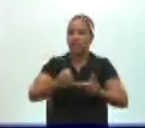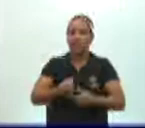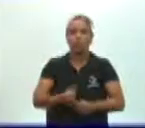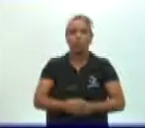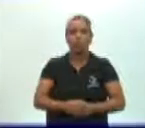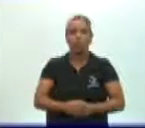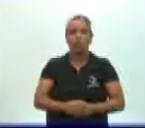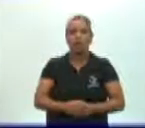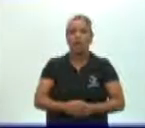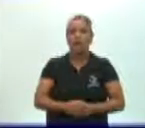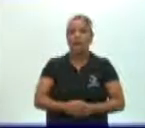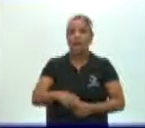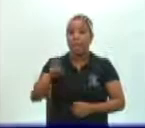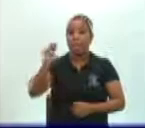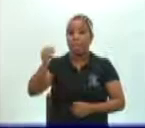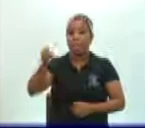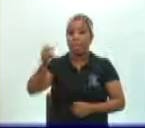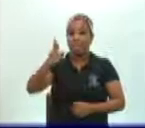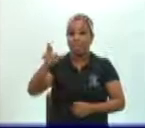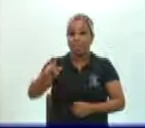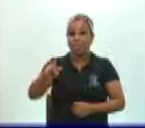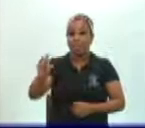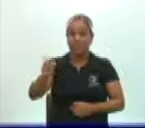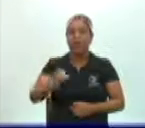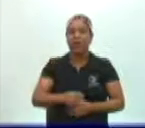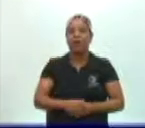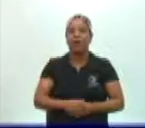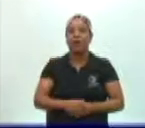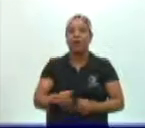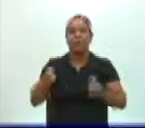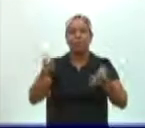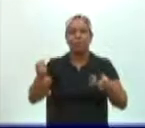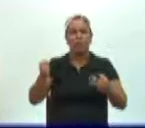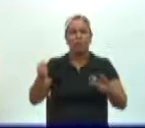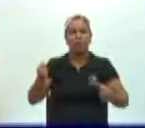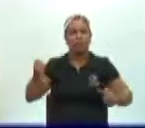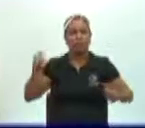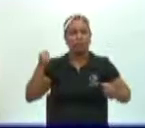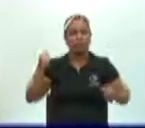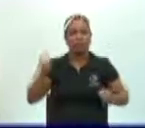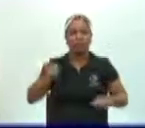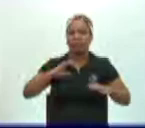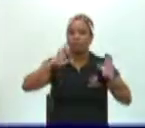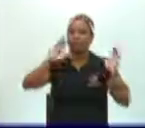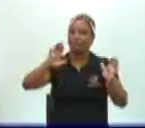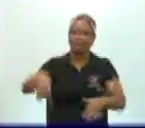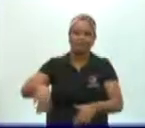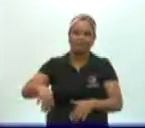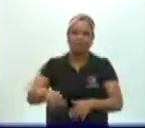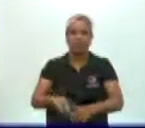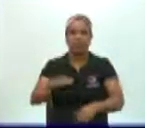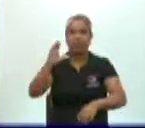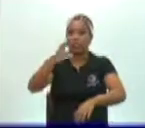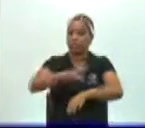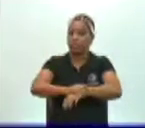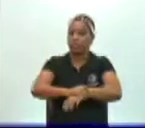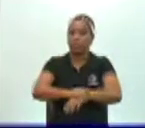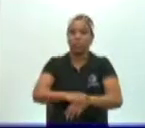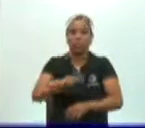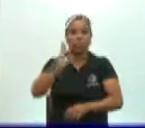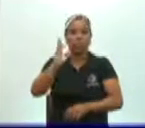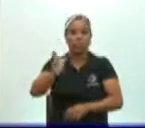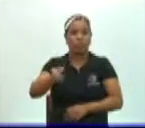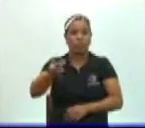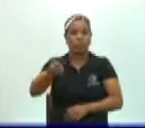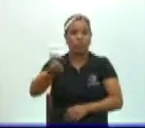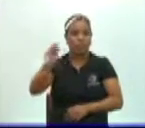1781 salió del Cusco un poderoso ejército español que enfrentó y derrotó a las fuerzas aborígenes. Se capturó a Tupac Amaru II, siendo